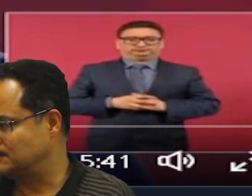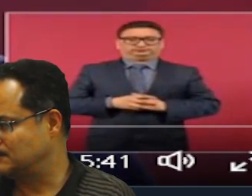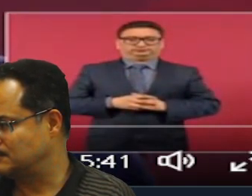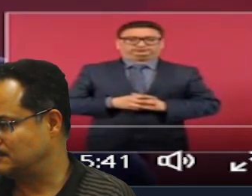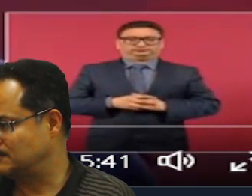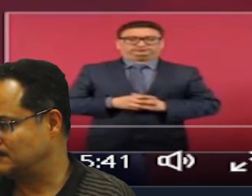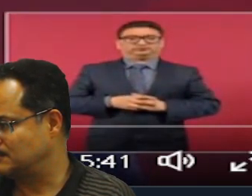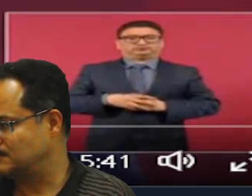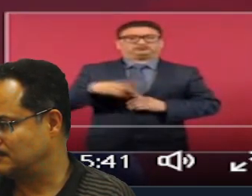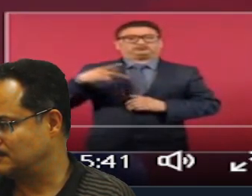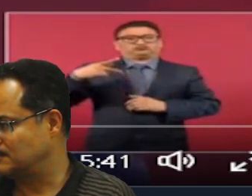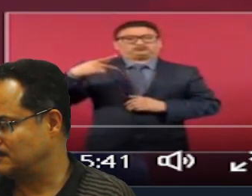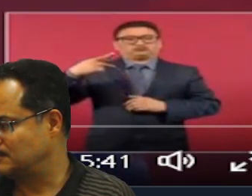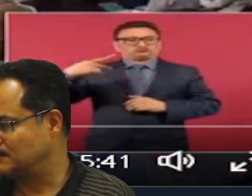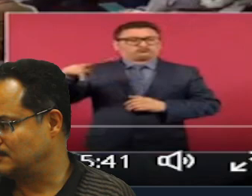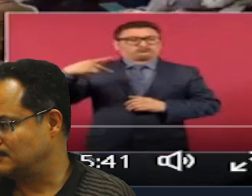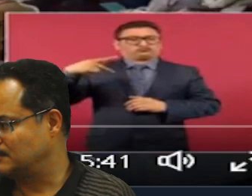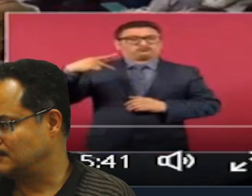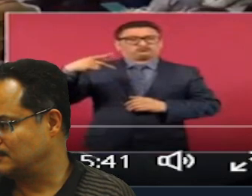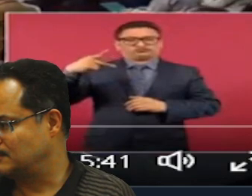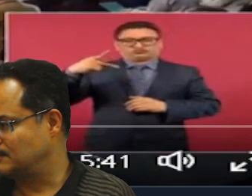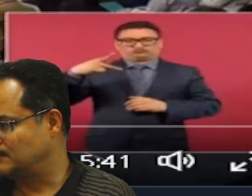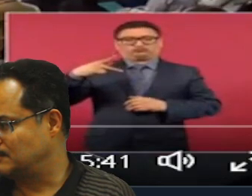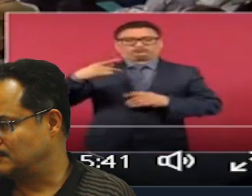tiene otra trayectoria